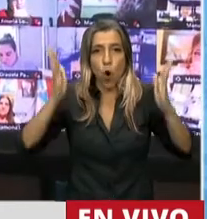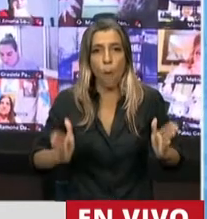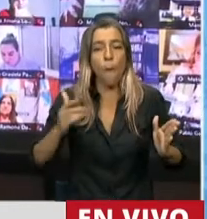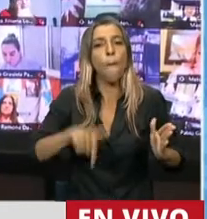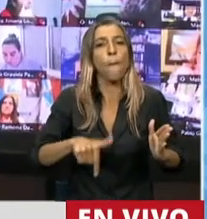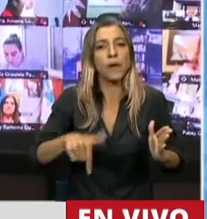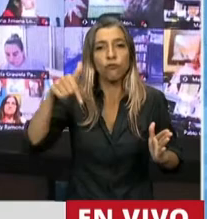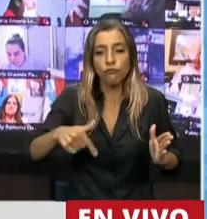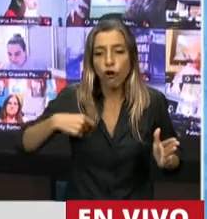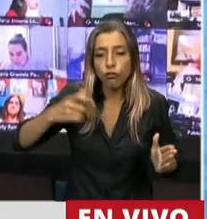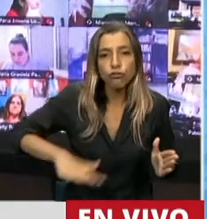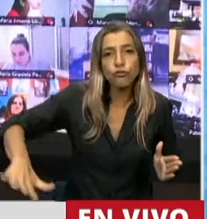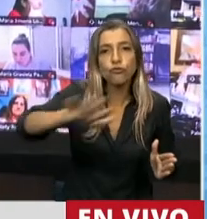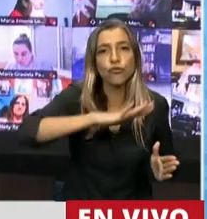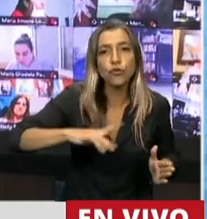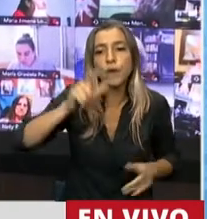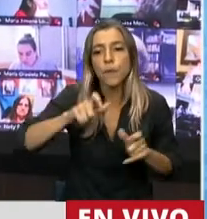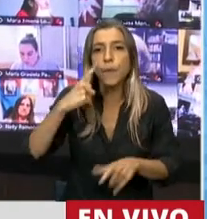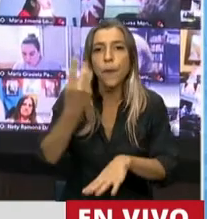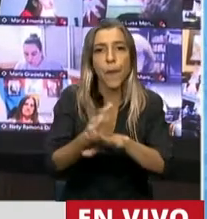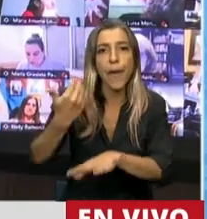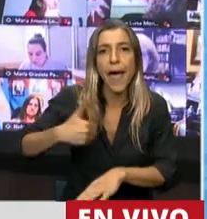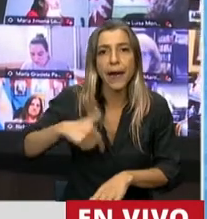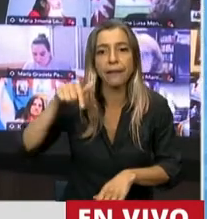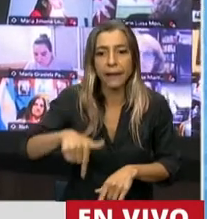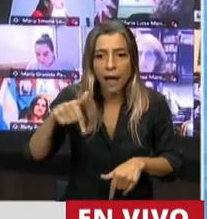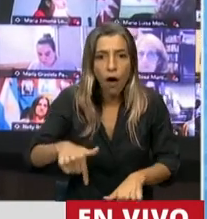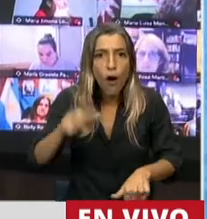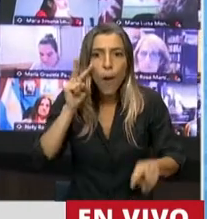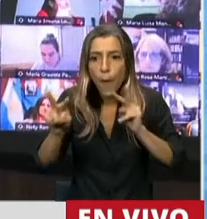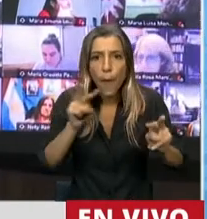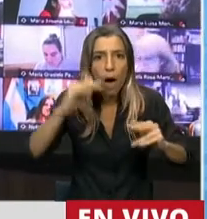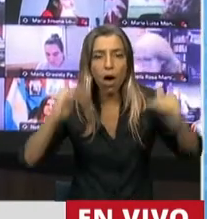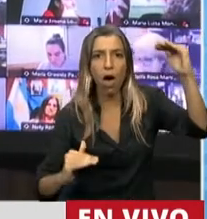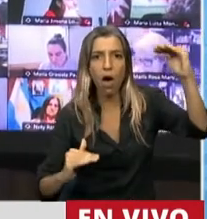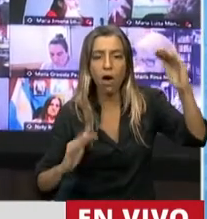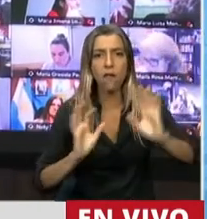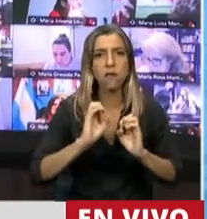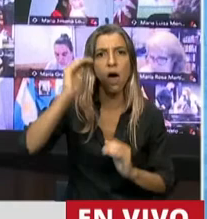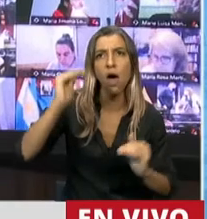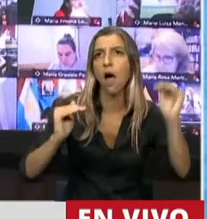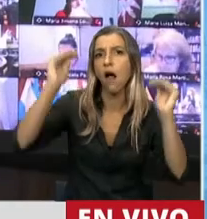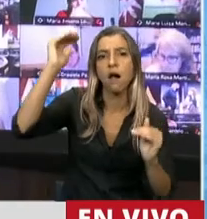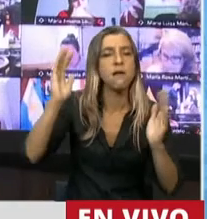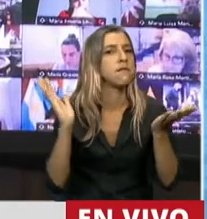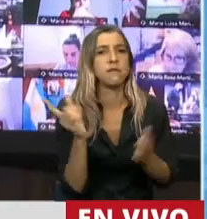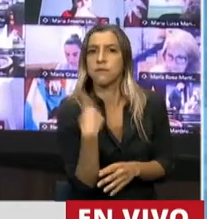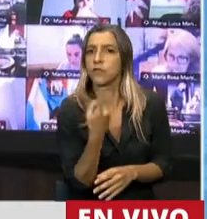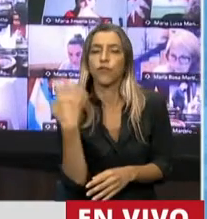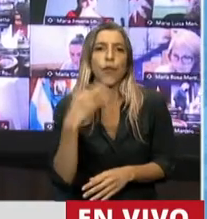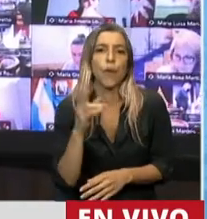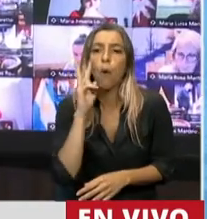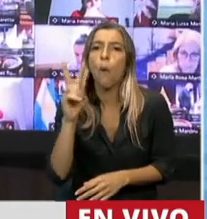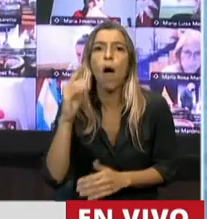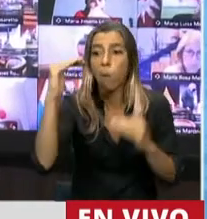con nuestros ciudadanos hoy, con nuestra desigualdad de hoy. Y para eso hay que facilitar la actividad económica en esos